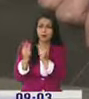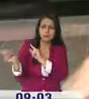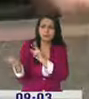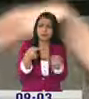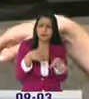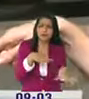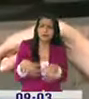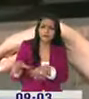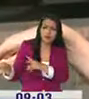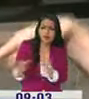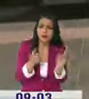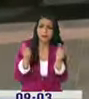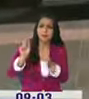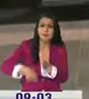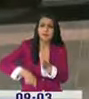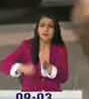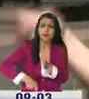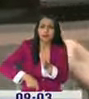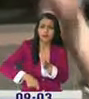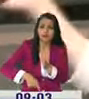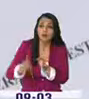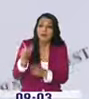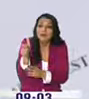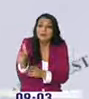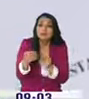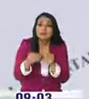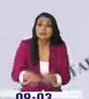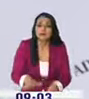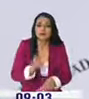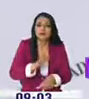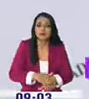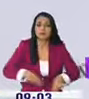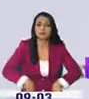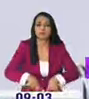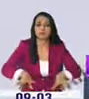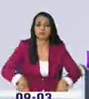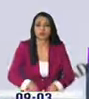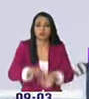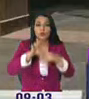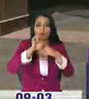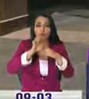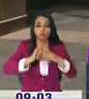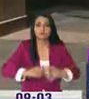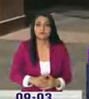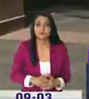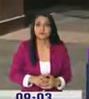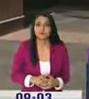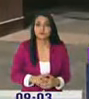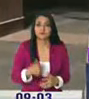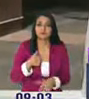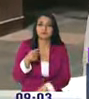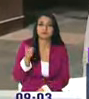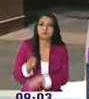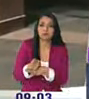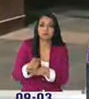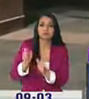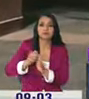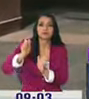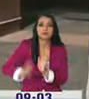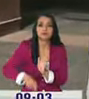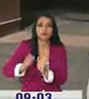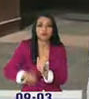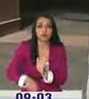del procurador como parte perjudicada en los escándalos de corrupción que sacuden al país. Una exigencia de que el procurador